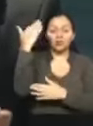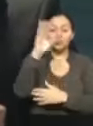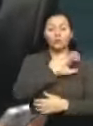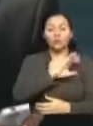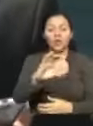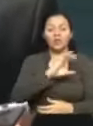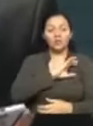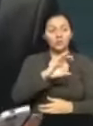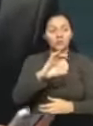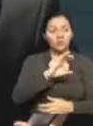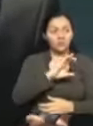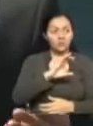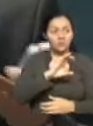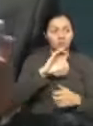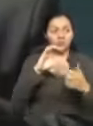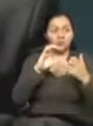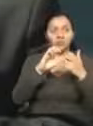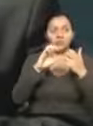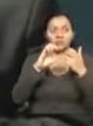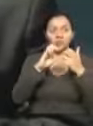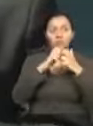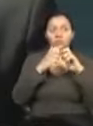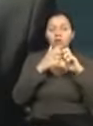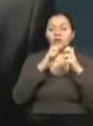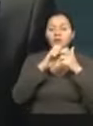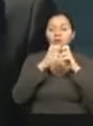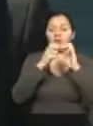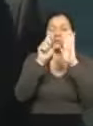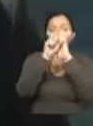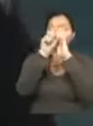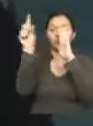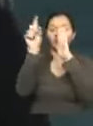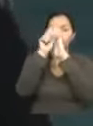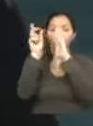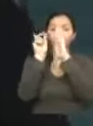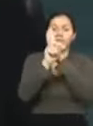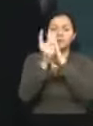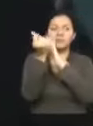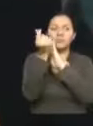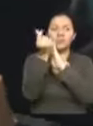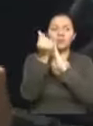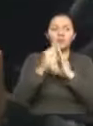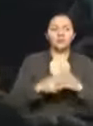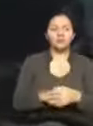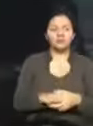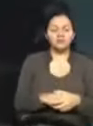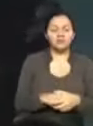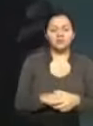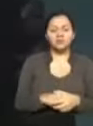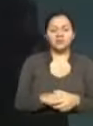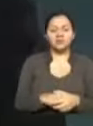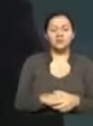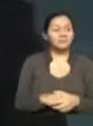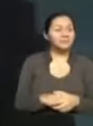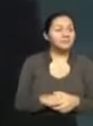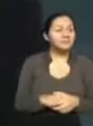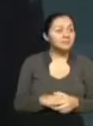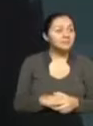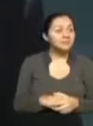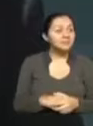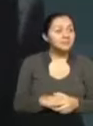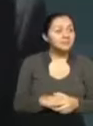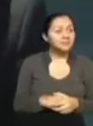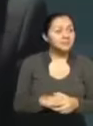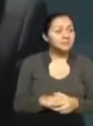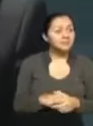sobre también una supuesta vinculación de dineros que habría colocado a través de una empresa de Alex Bravo y